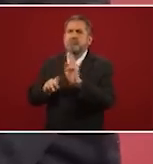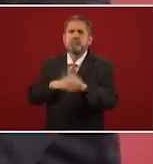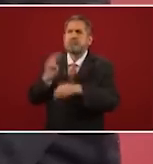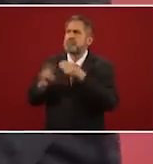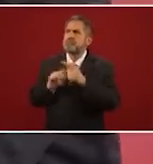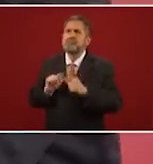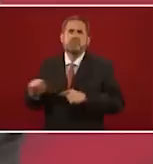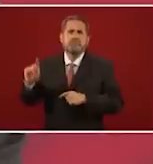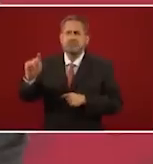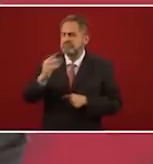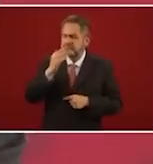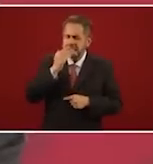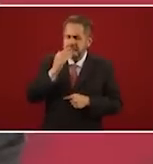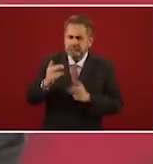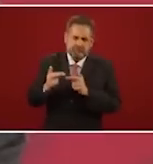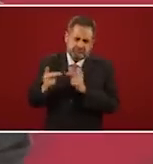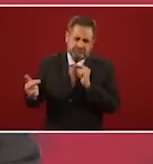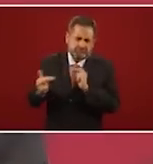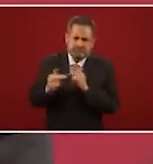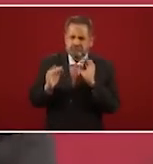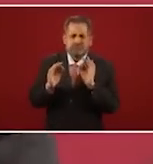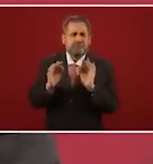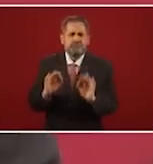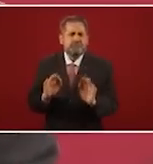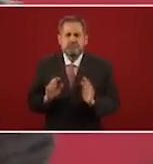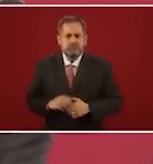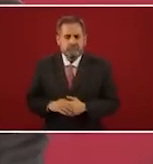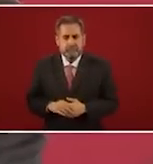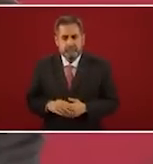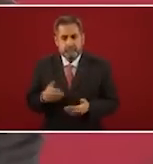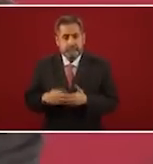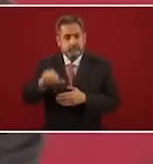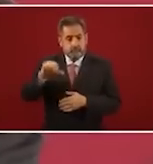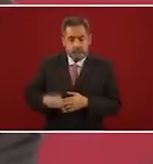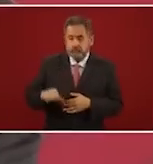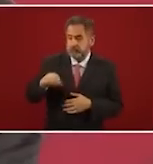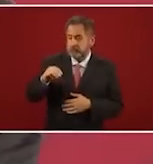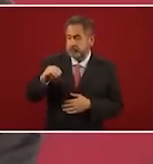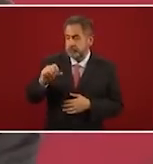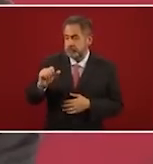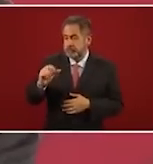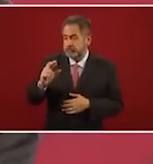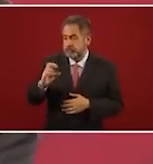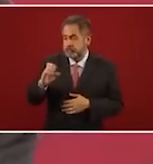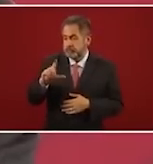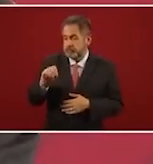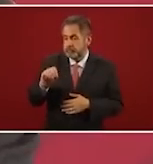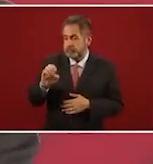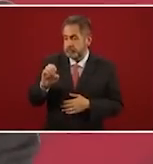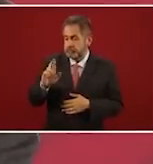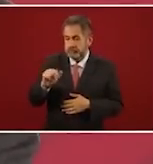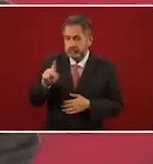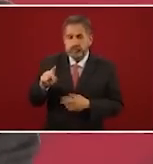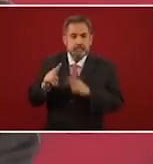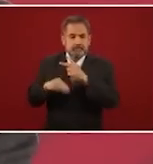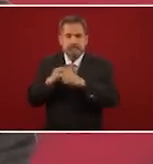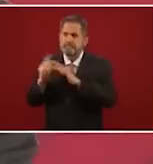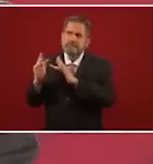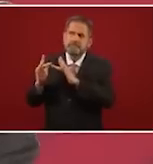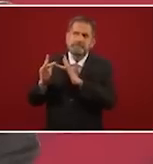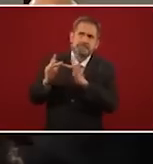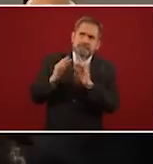mundo, y ya hoy Marcelo Ebrard va a establecer